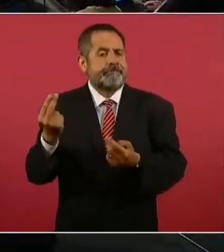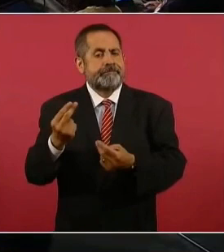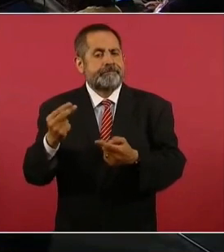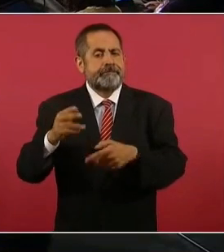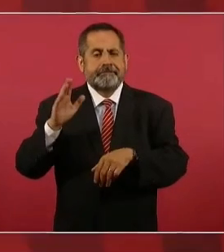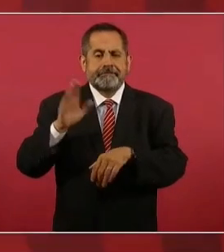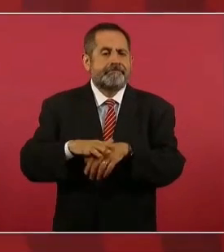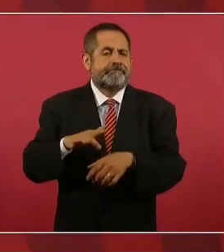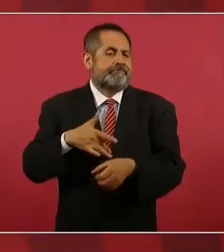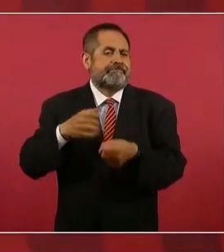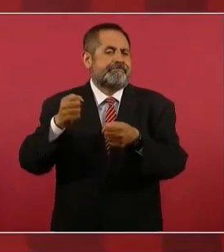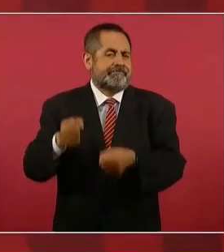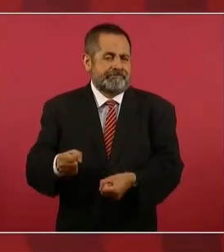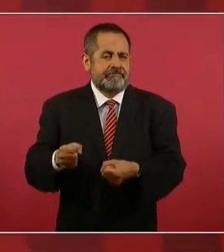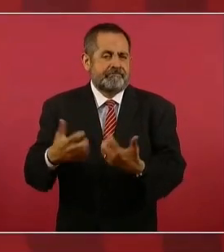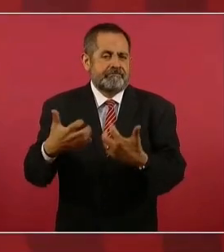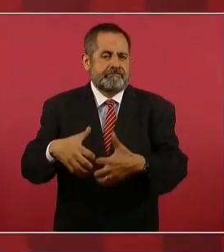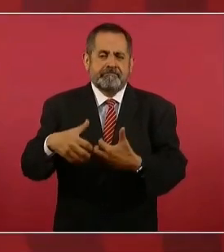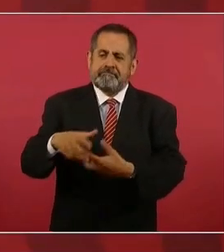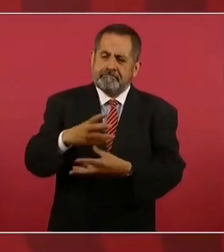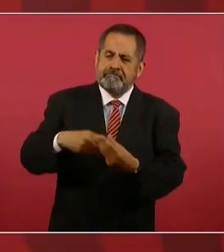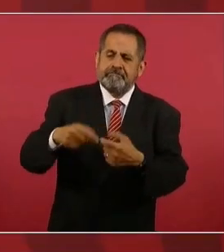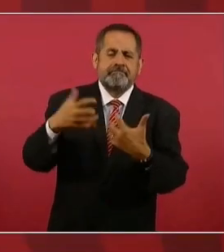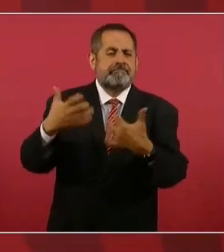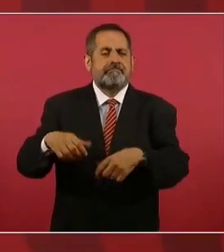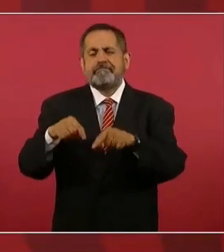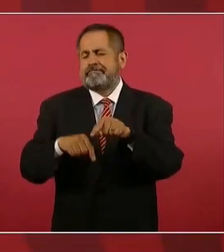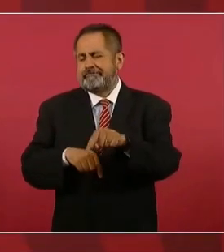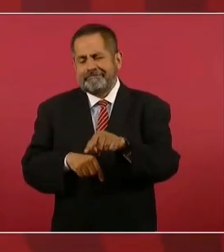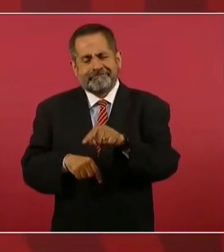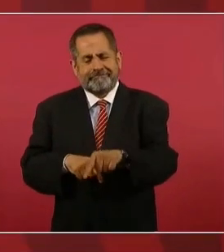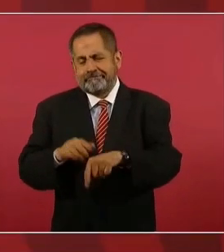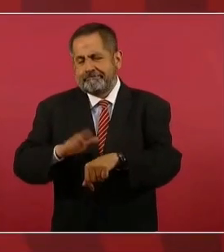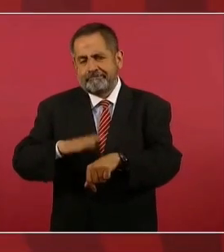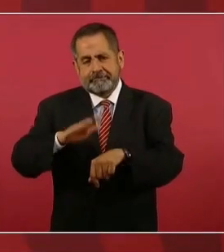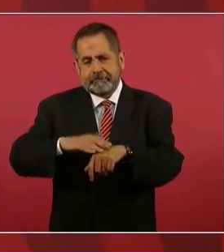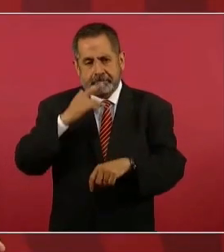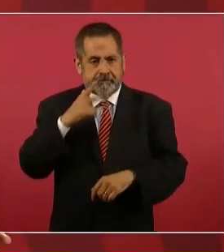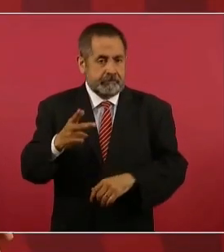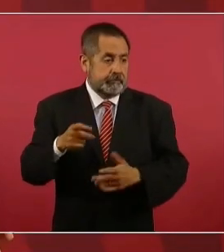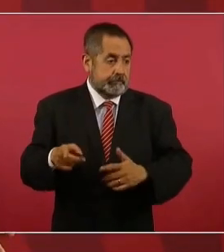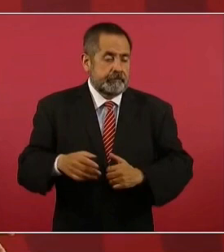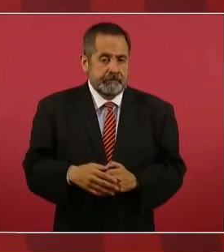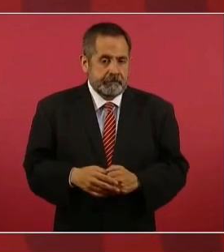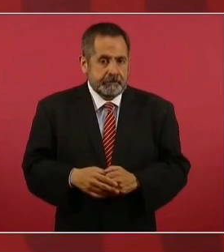pues más seguridad en el suministro, y eso es lo que se está haciendo. Ya